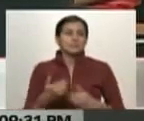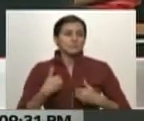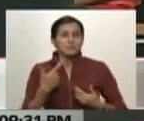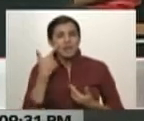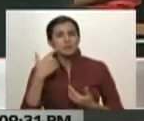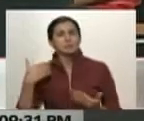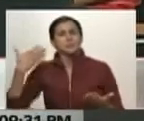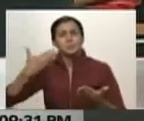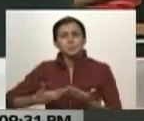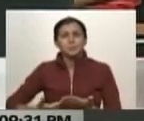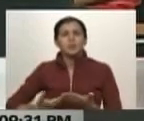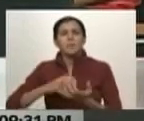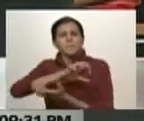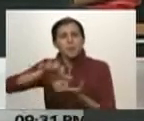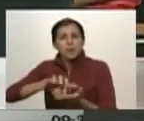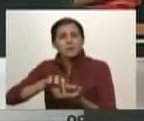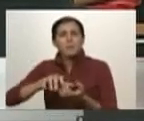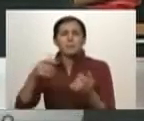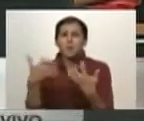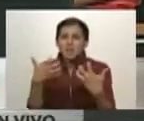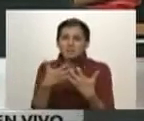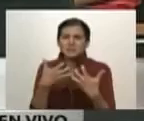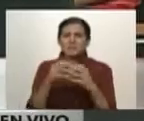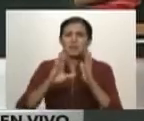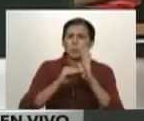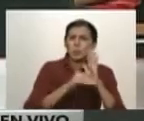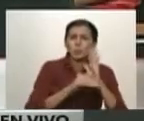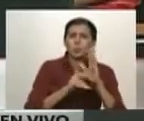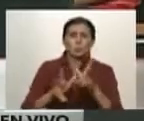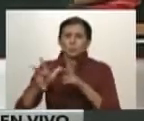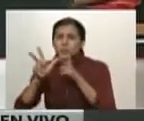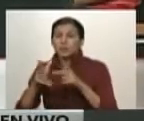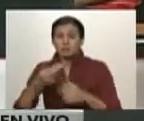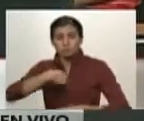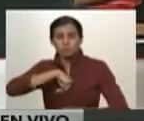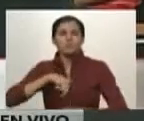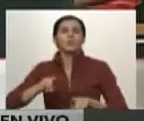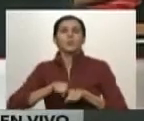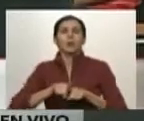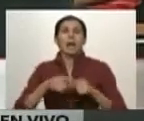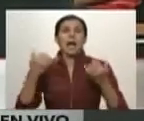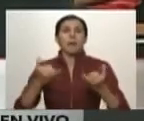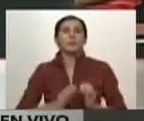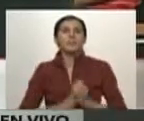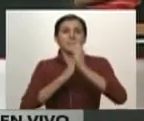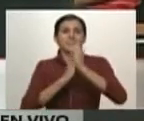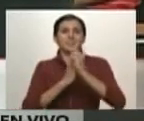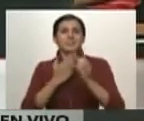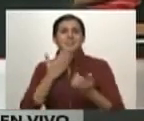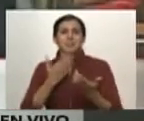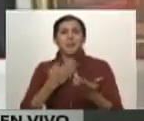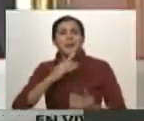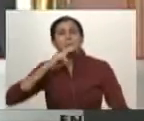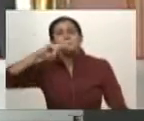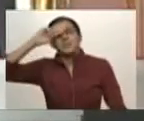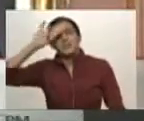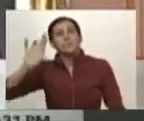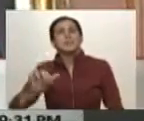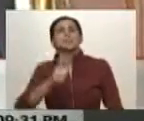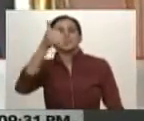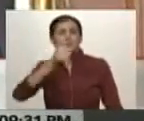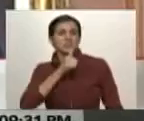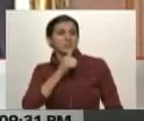somos sobrevivientes del saqueo y la masacre y somos padres de un nuevo tiempo histórico y el padre mayor